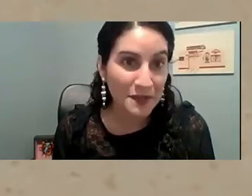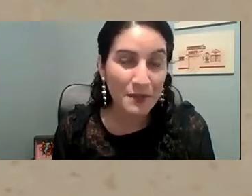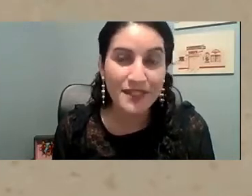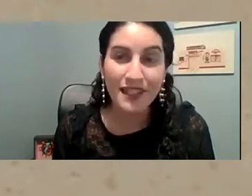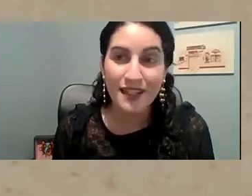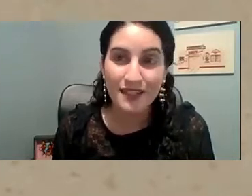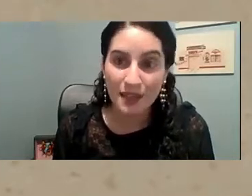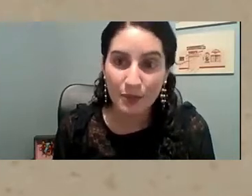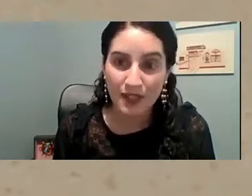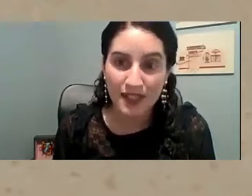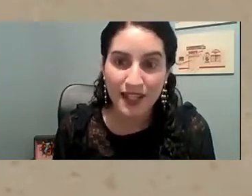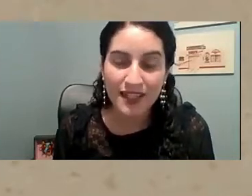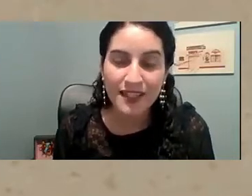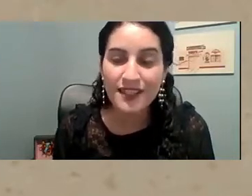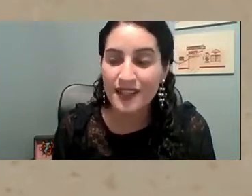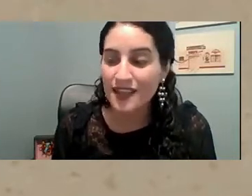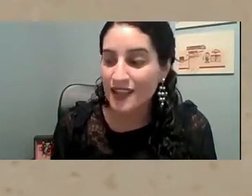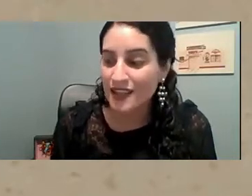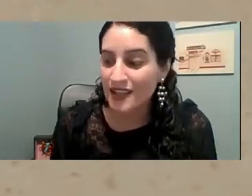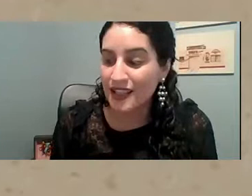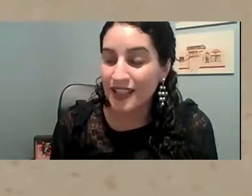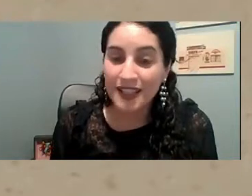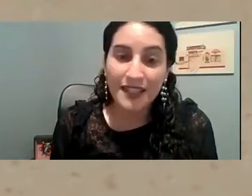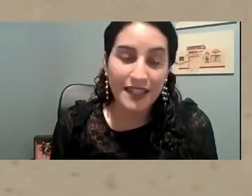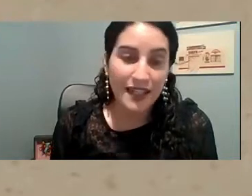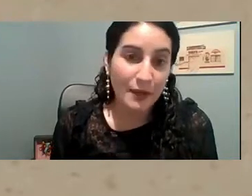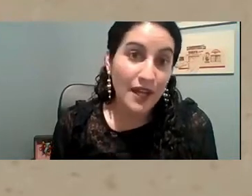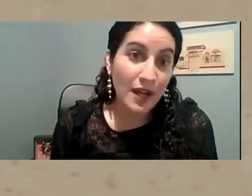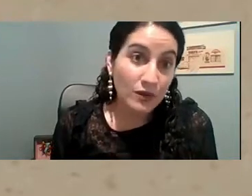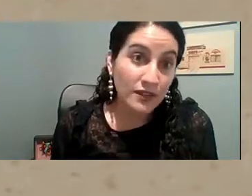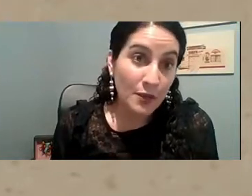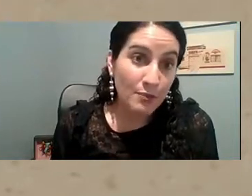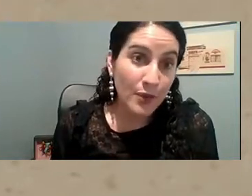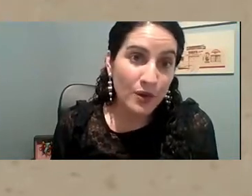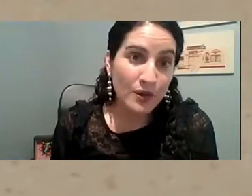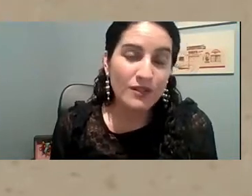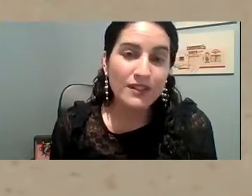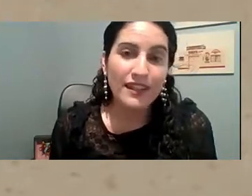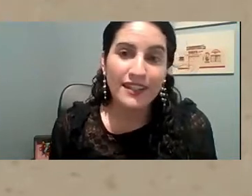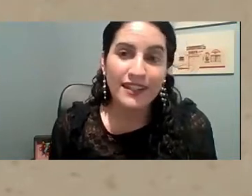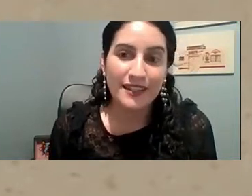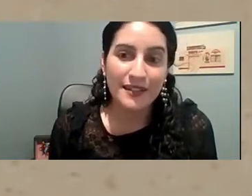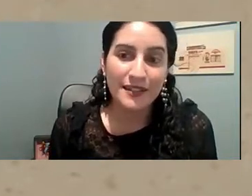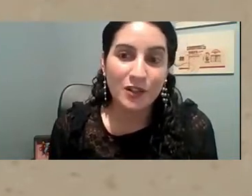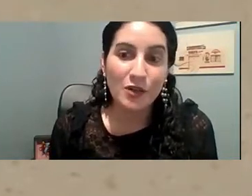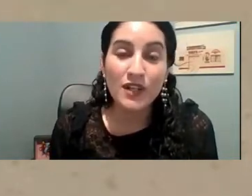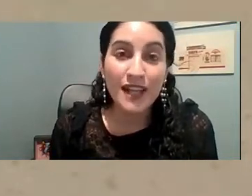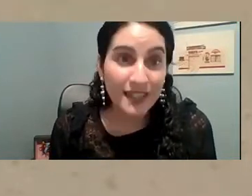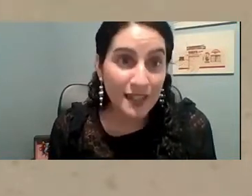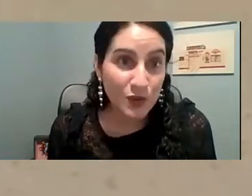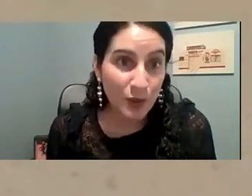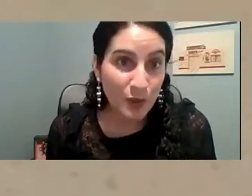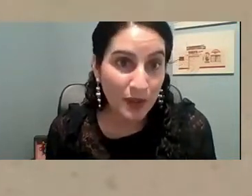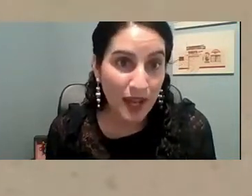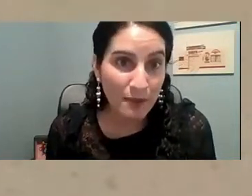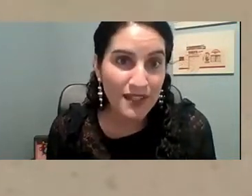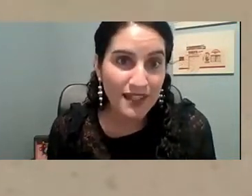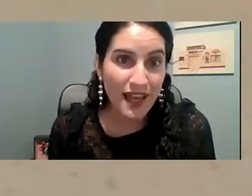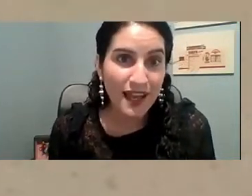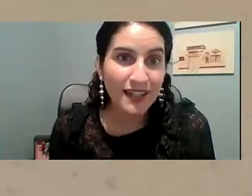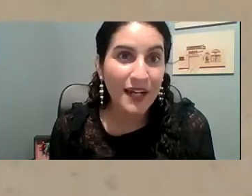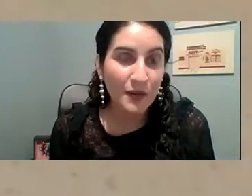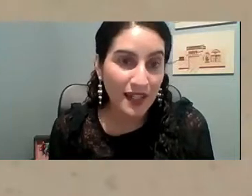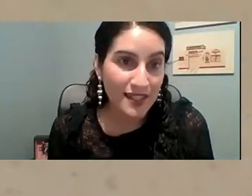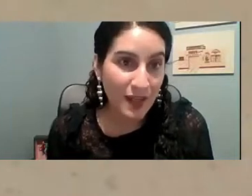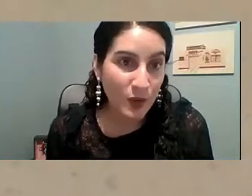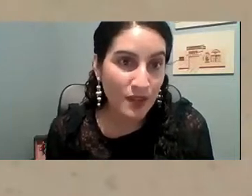Primeramente y nuevamente agradecerles por estar aquí y les voy a contar un poco cómo nacen estos programas.